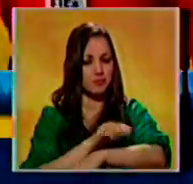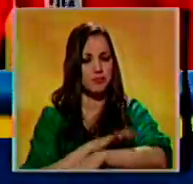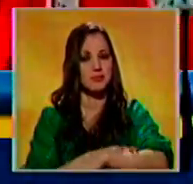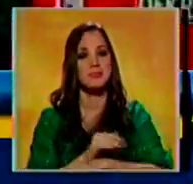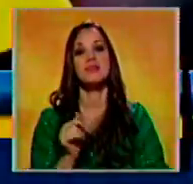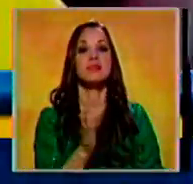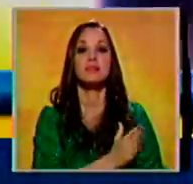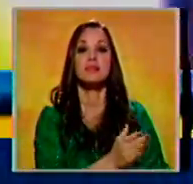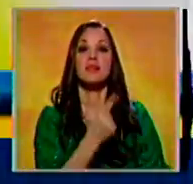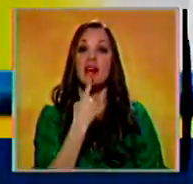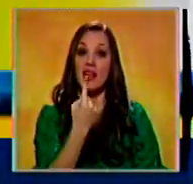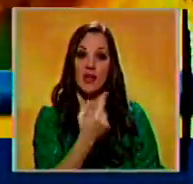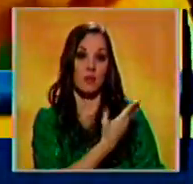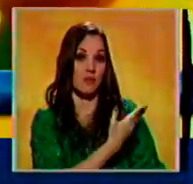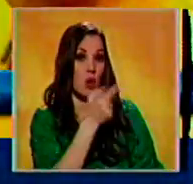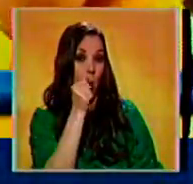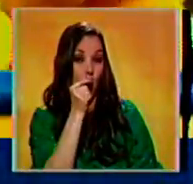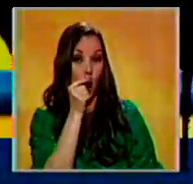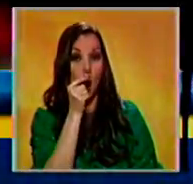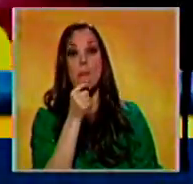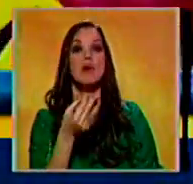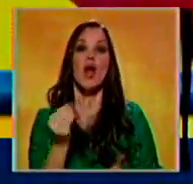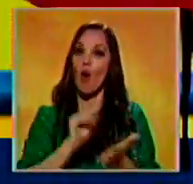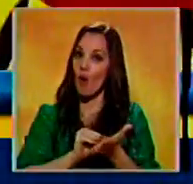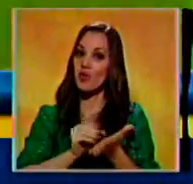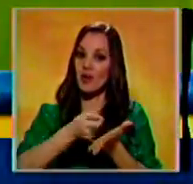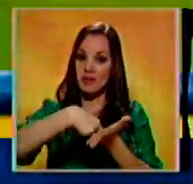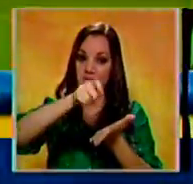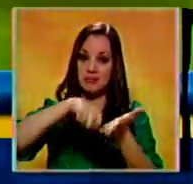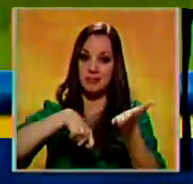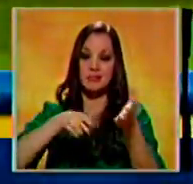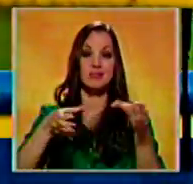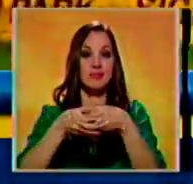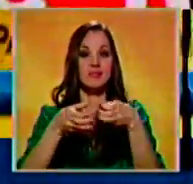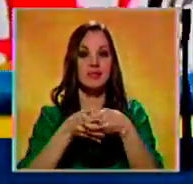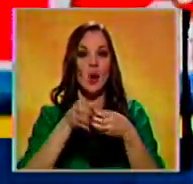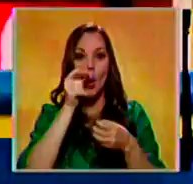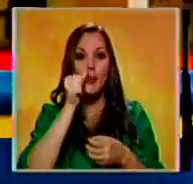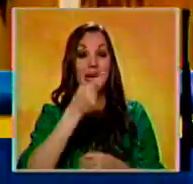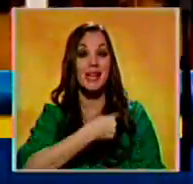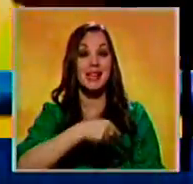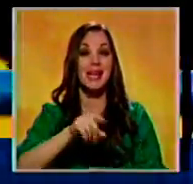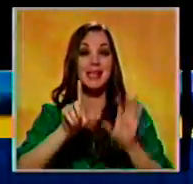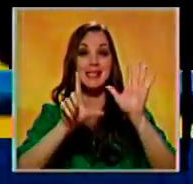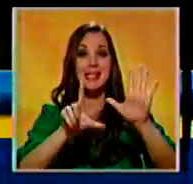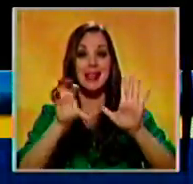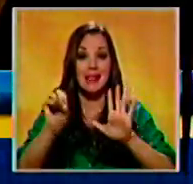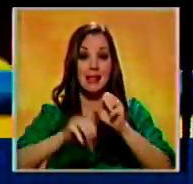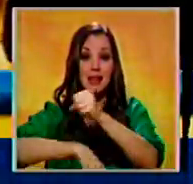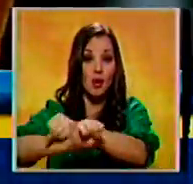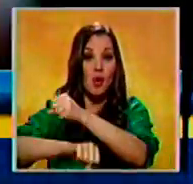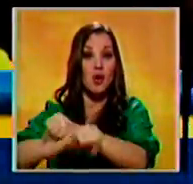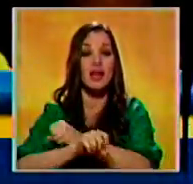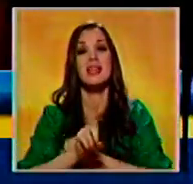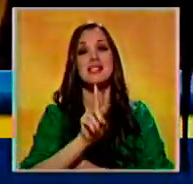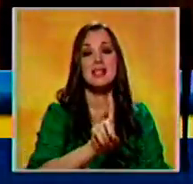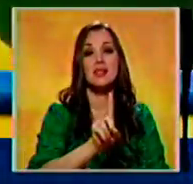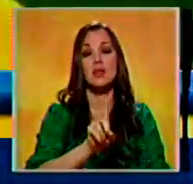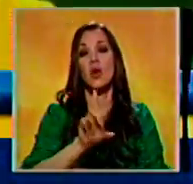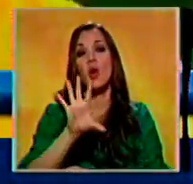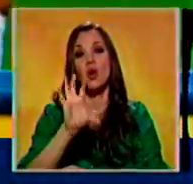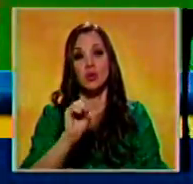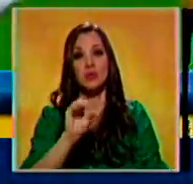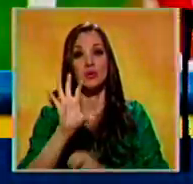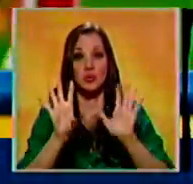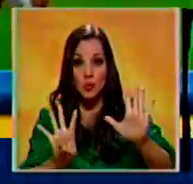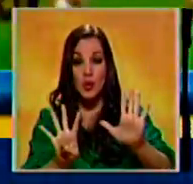les contamos que Marcos Reus renovó con el Borussia Dortmund. El volante alemán, que suma 70 goles en 169 partidos en la Bundesliga, firmó